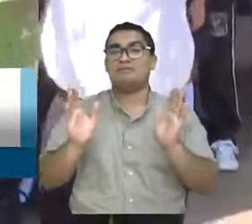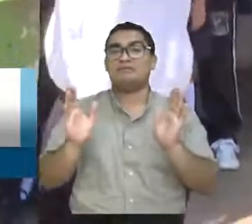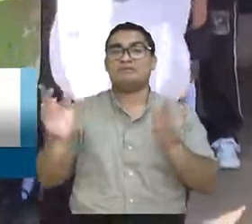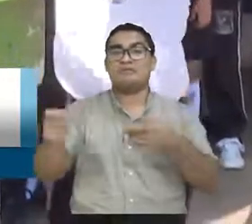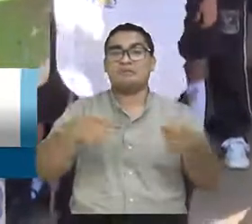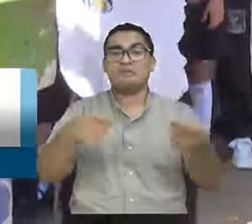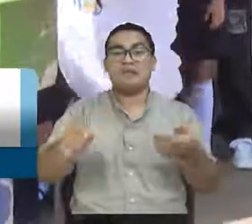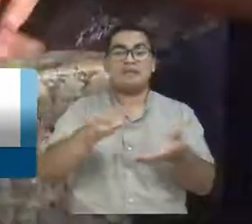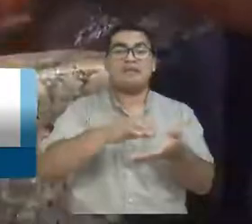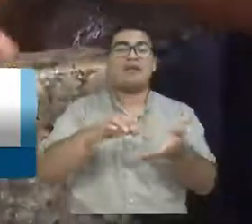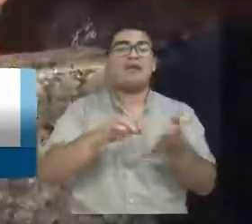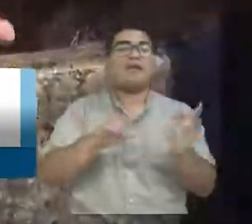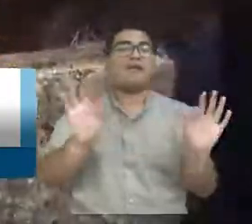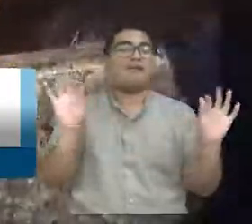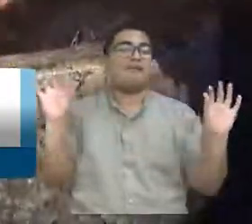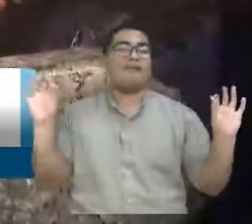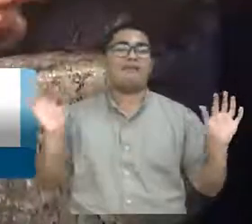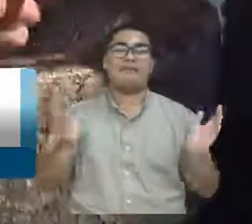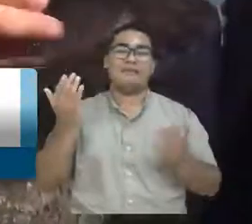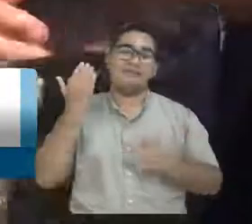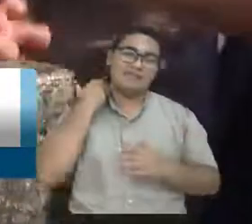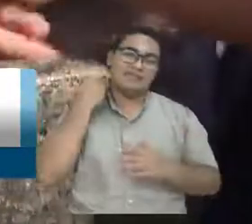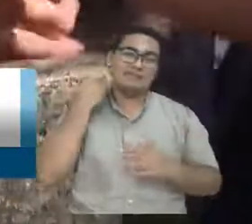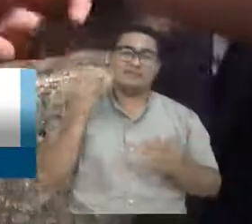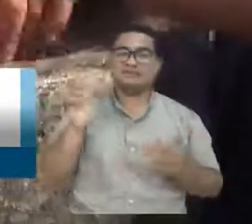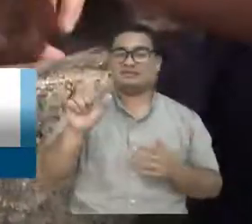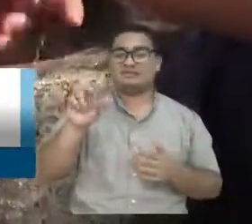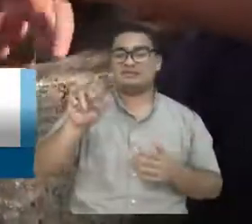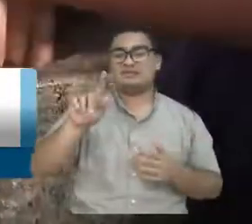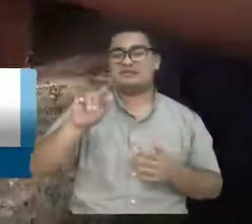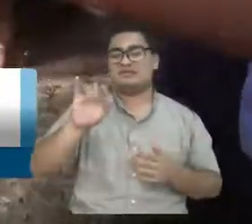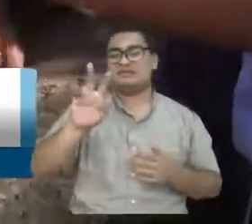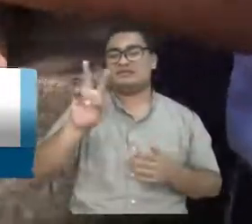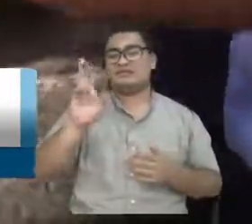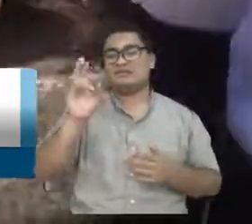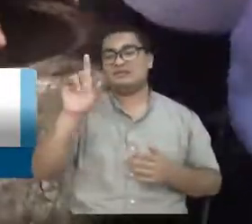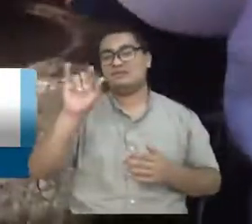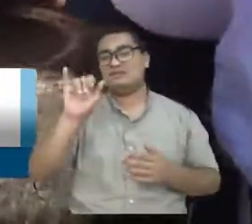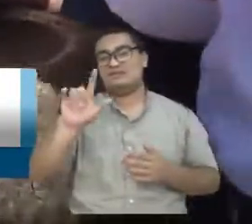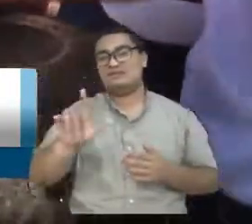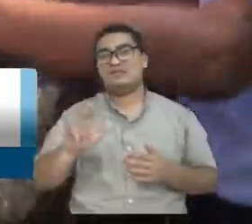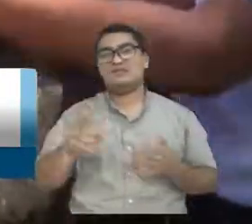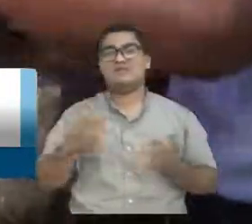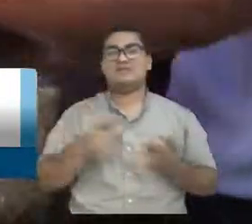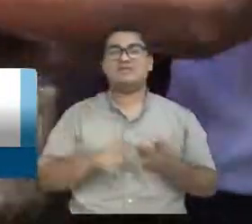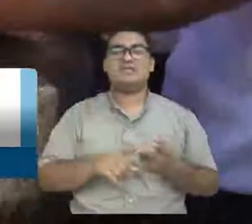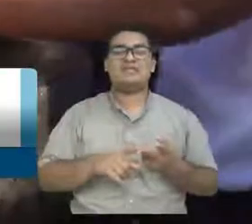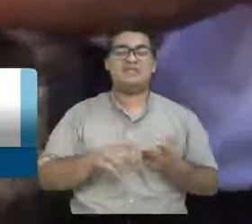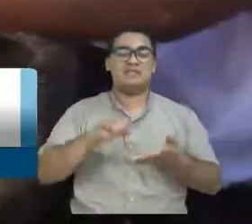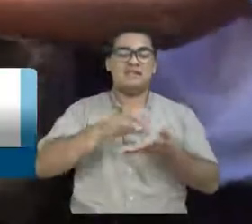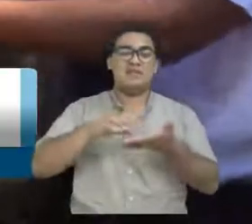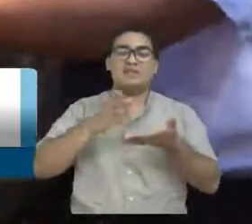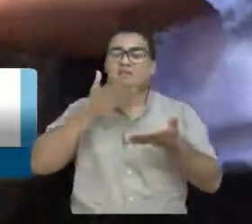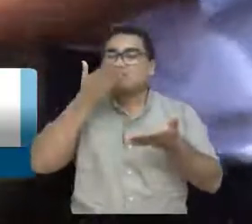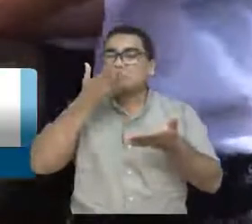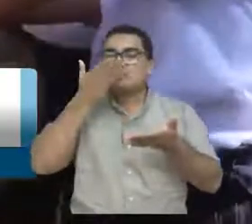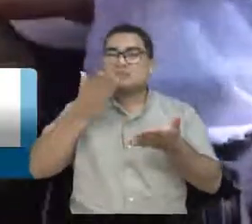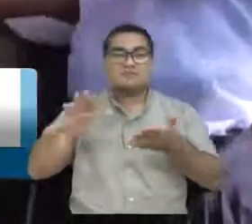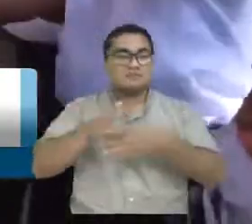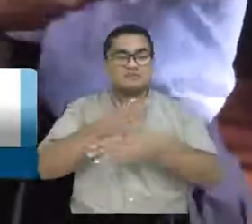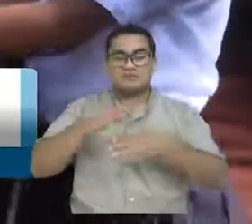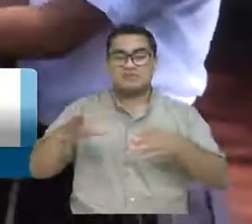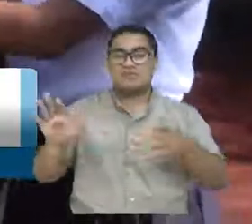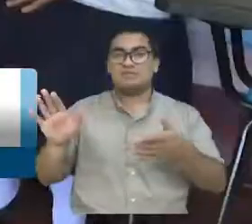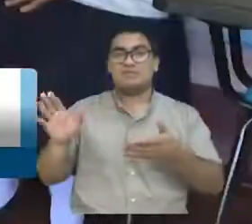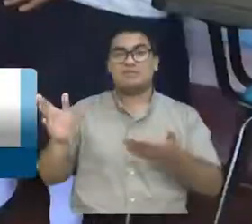ofrecen jabones antibacteriales, se ofrecen jabones de todos los olores, tamaño